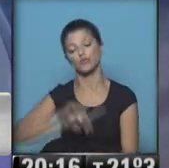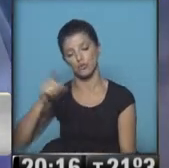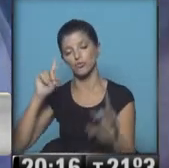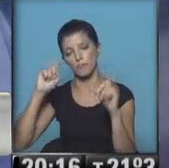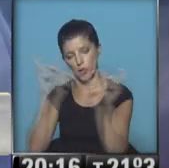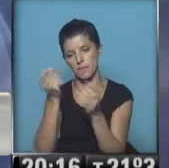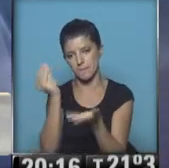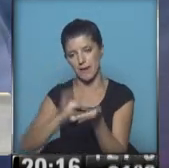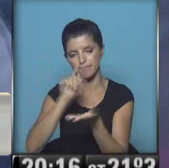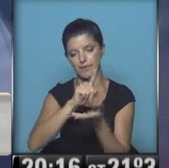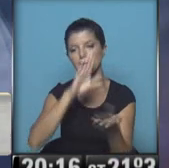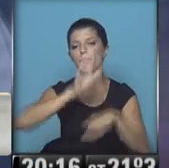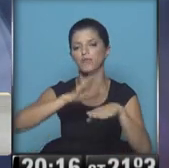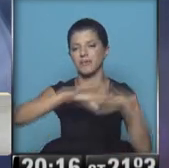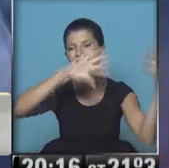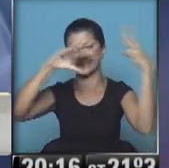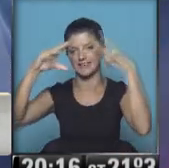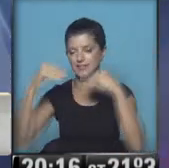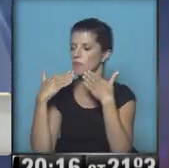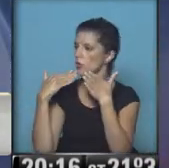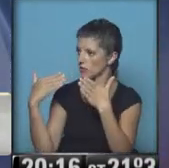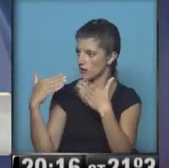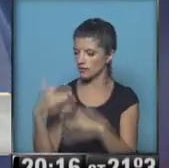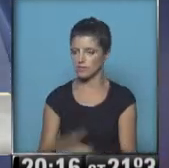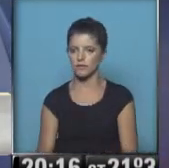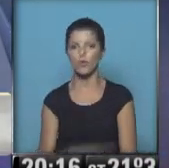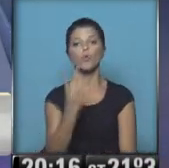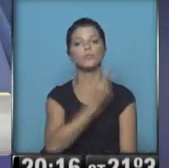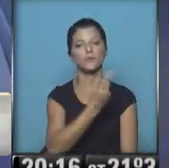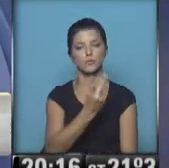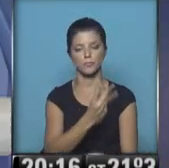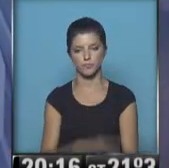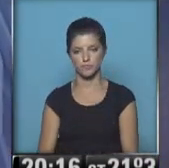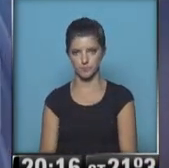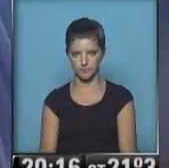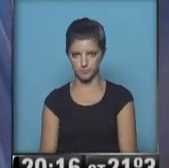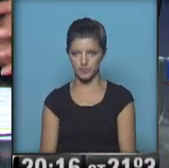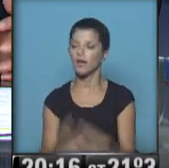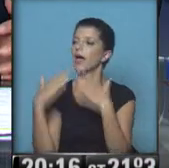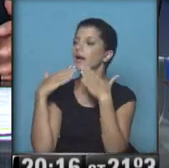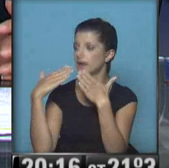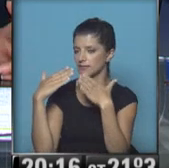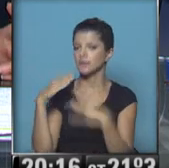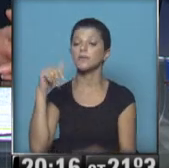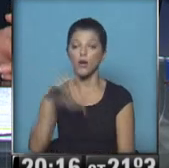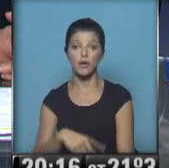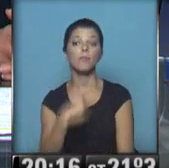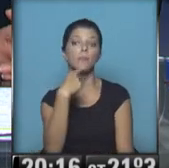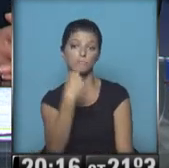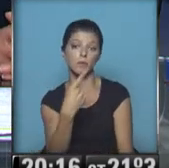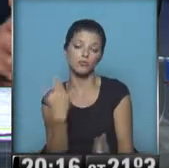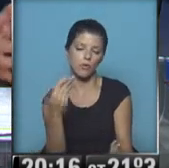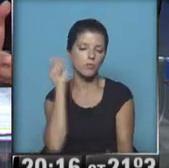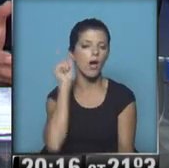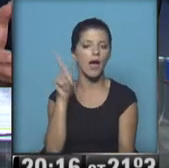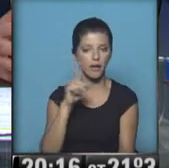de las cenizas. Es muy amable, muchas gracias. Ustedes en Estudios Centrales. Muchas gracias, Fernando. Ahora le vamos a consultar, por supuesto, a